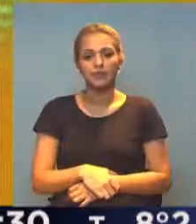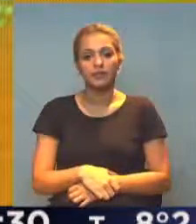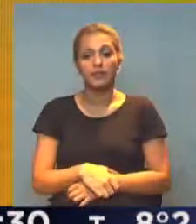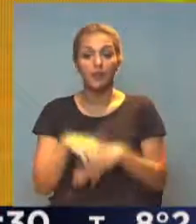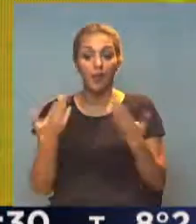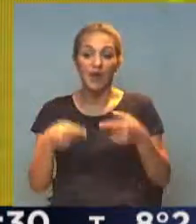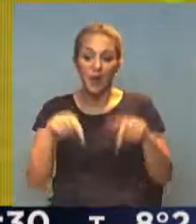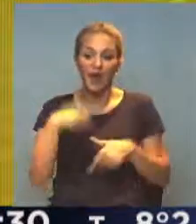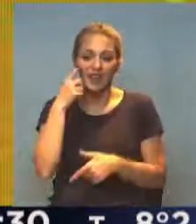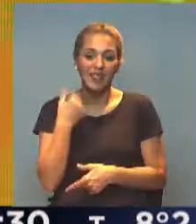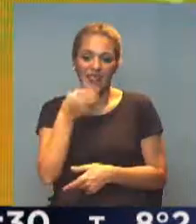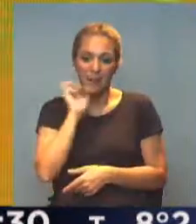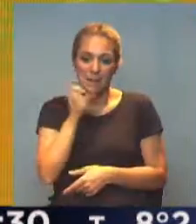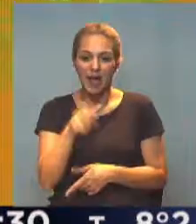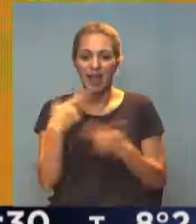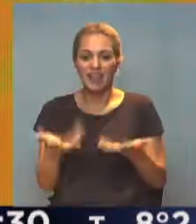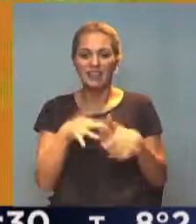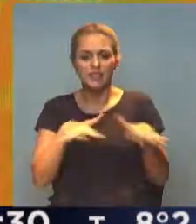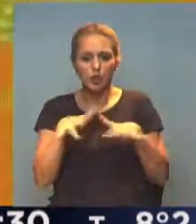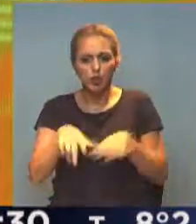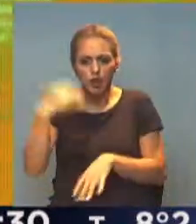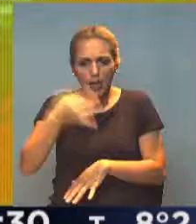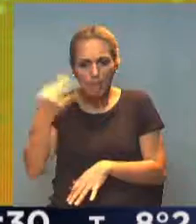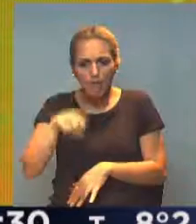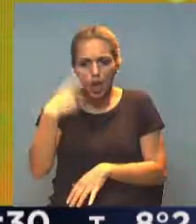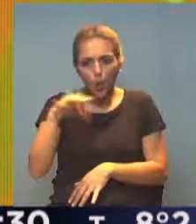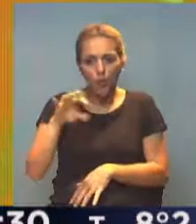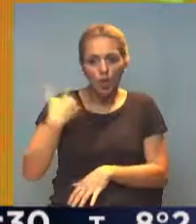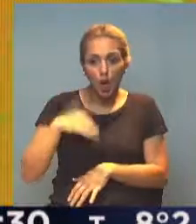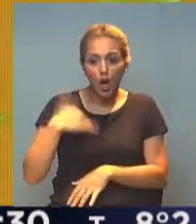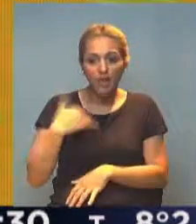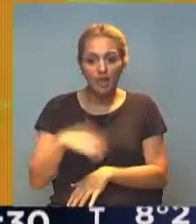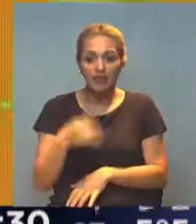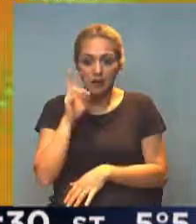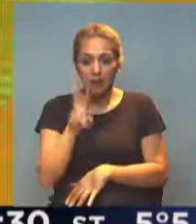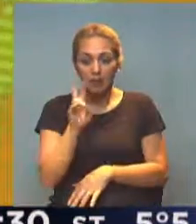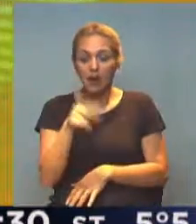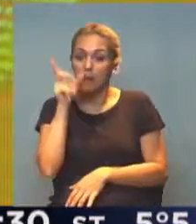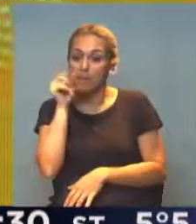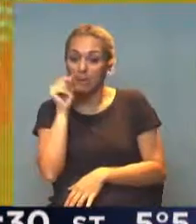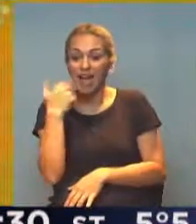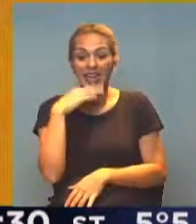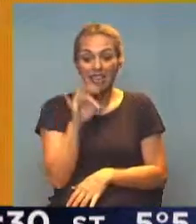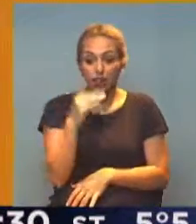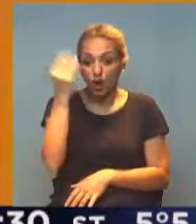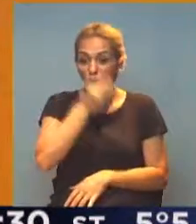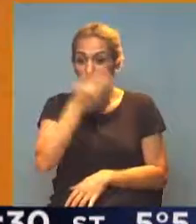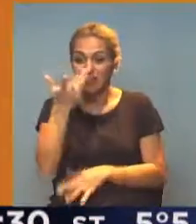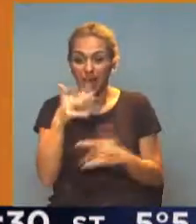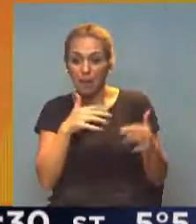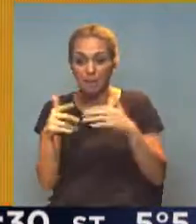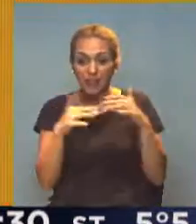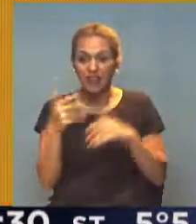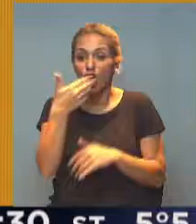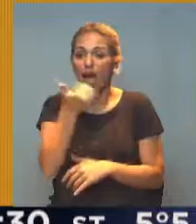Bueno, en el Día del Padre, un caso muy especial, único en la Argentina, muy pocos en el mundo. Padre e hijo, oficialmente, en un partido de AFA,